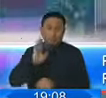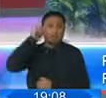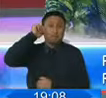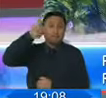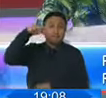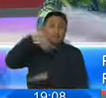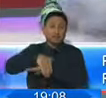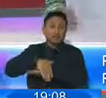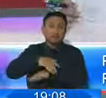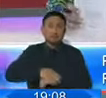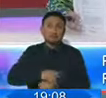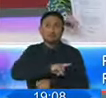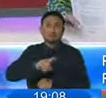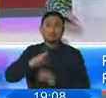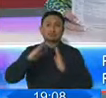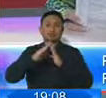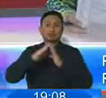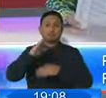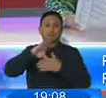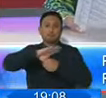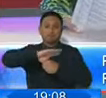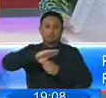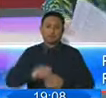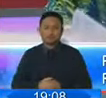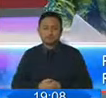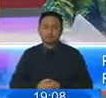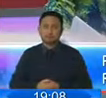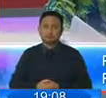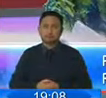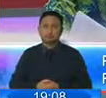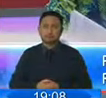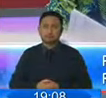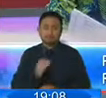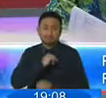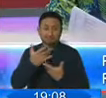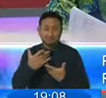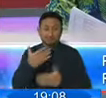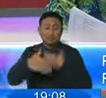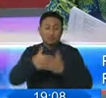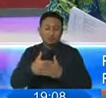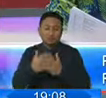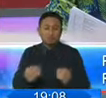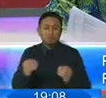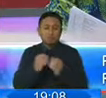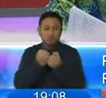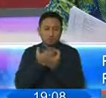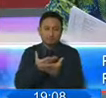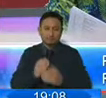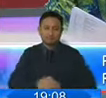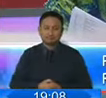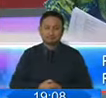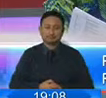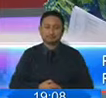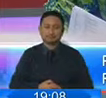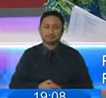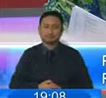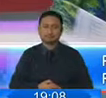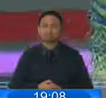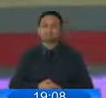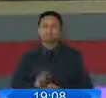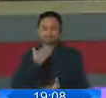mañana en el Palacio de Carondelet. De momento es todo lo que puedo informarles. Más adelante tendremos más noticias.